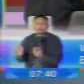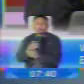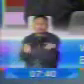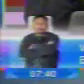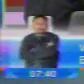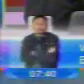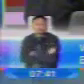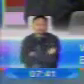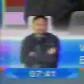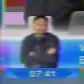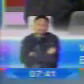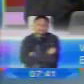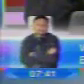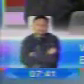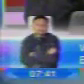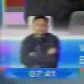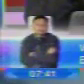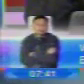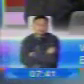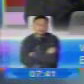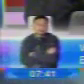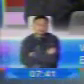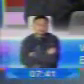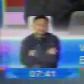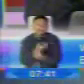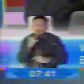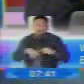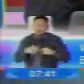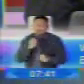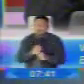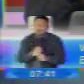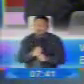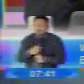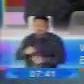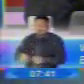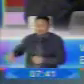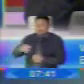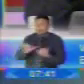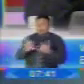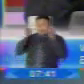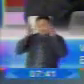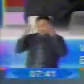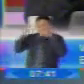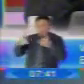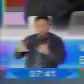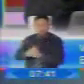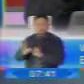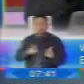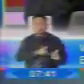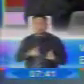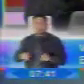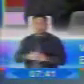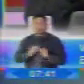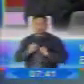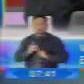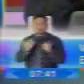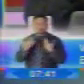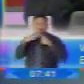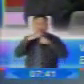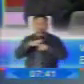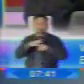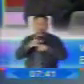tiene esa facilidad para generar un concierto en línea. Para ellos y para todo el sector es que hemos generado un plan que se llama Plan Integral